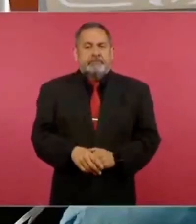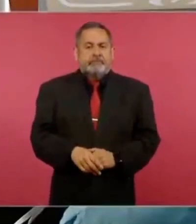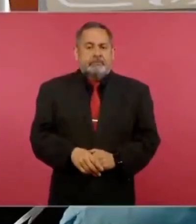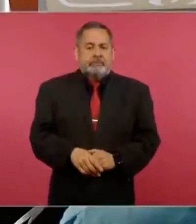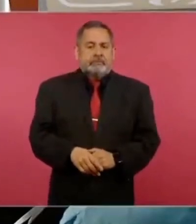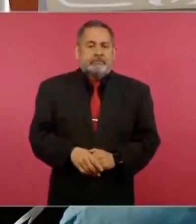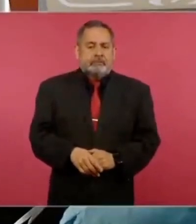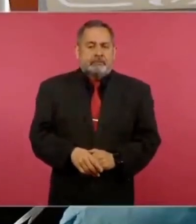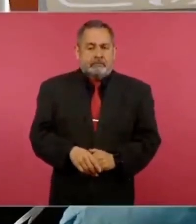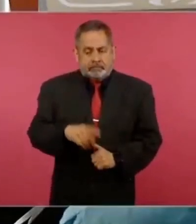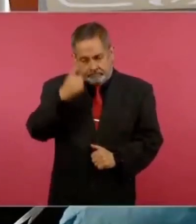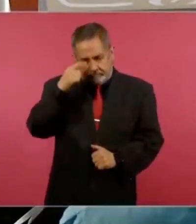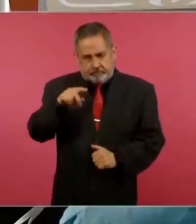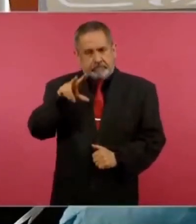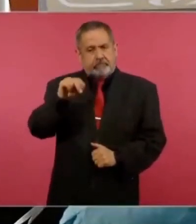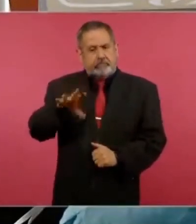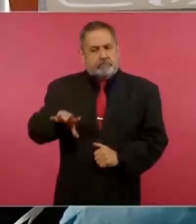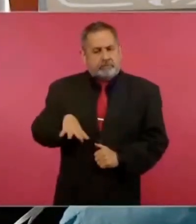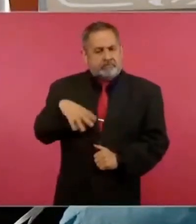abuso